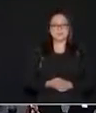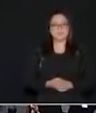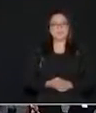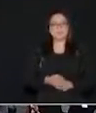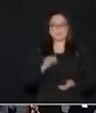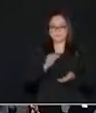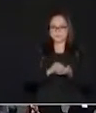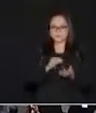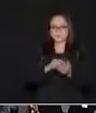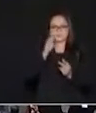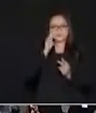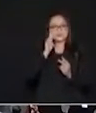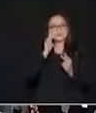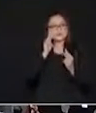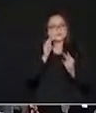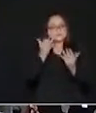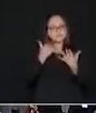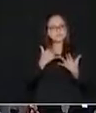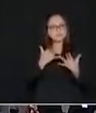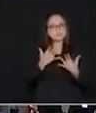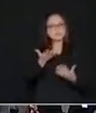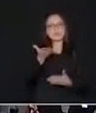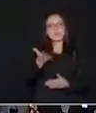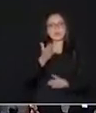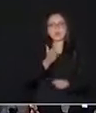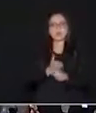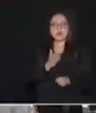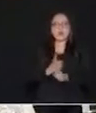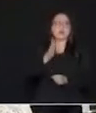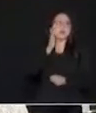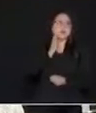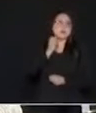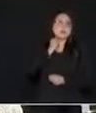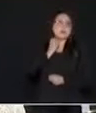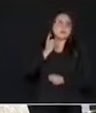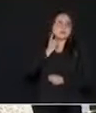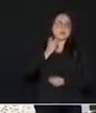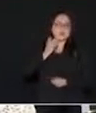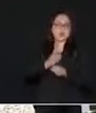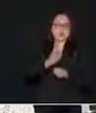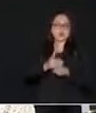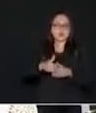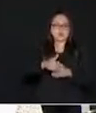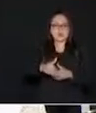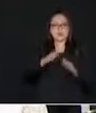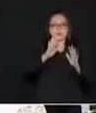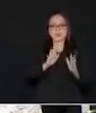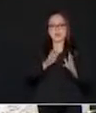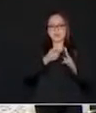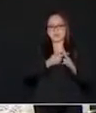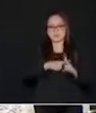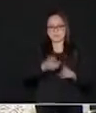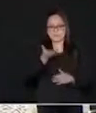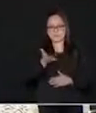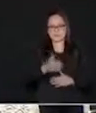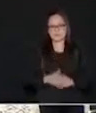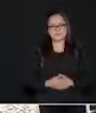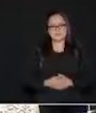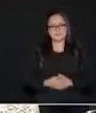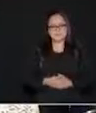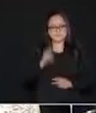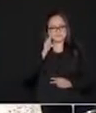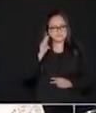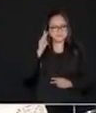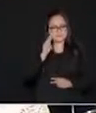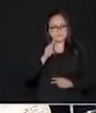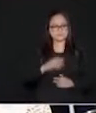Seguimos viendo imágenes del Congreso de la Unión de San Lázaro. En un momento, seguramente ahí está. Vamos a guardar unos